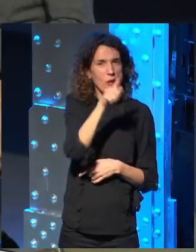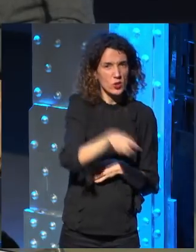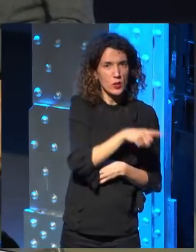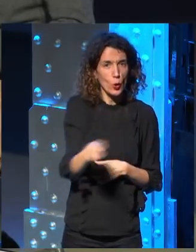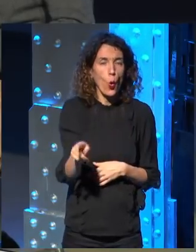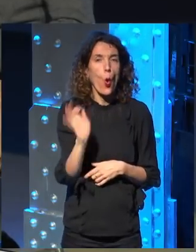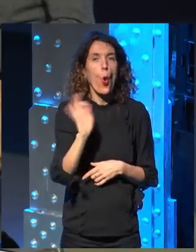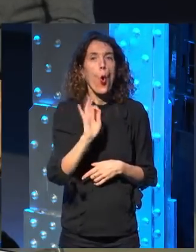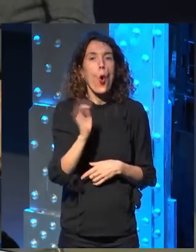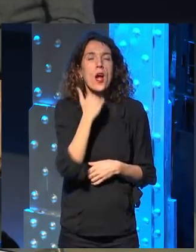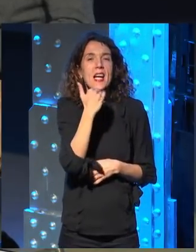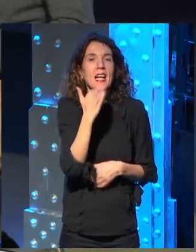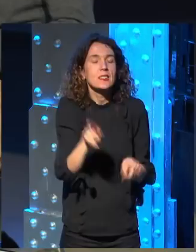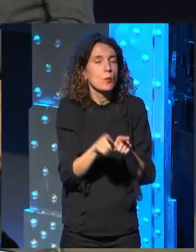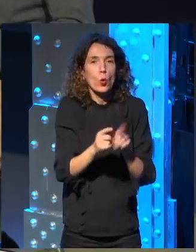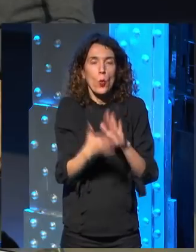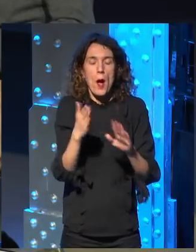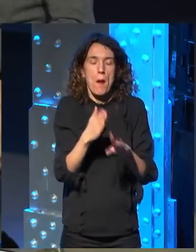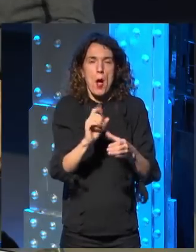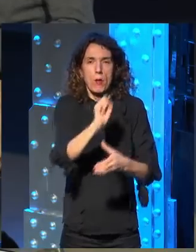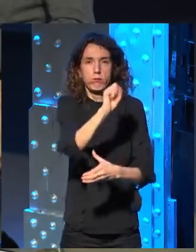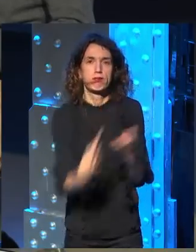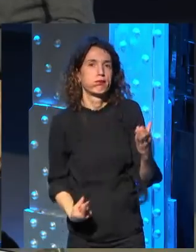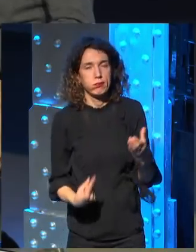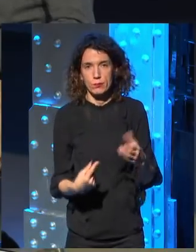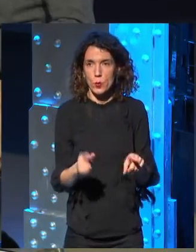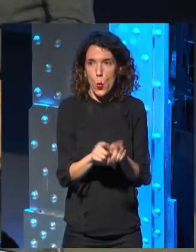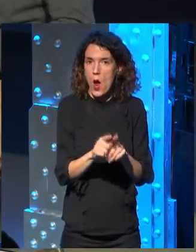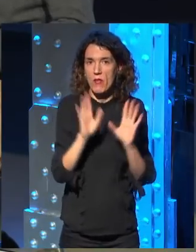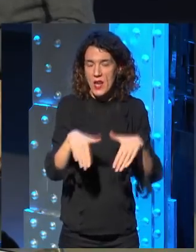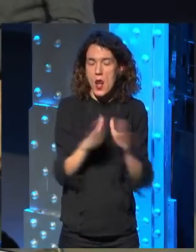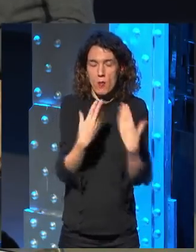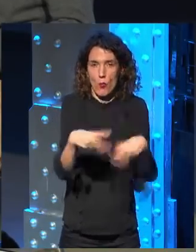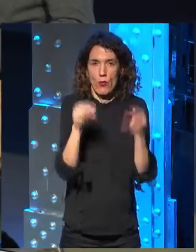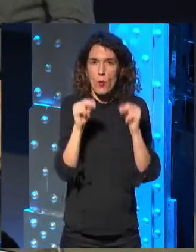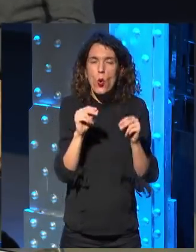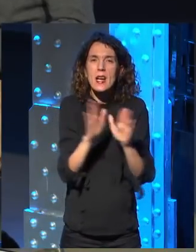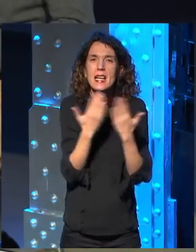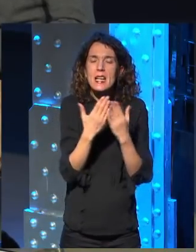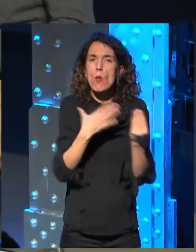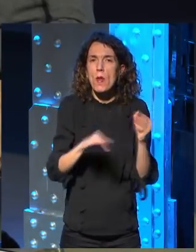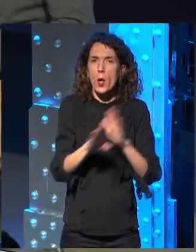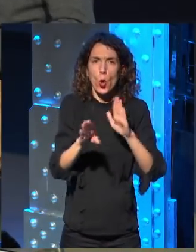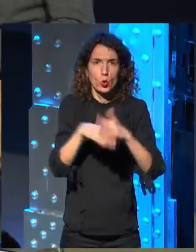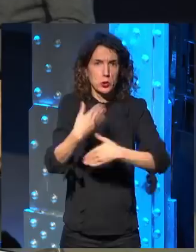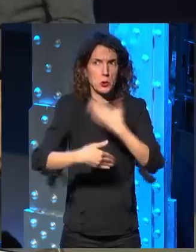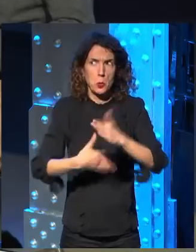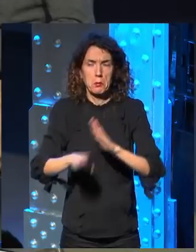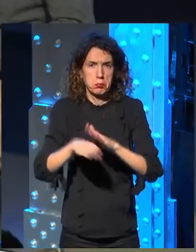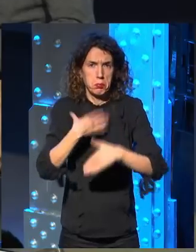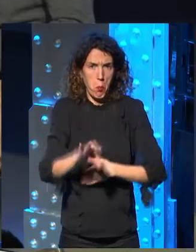solo casi al caer fatigado decidiste terminar el libro, porque es un libro que podría continuar,